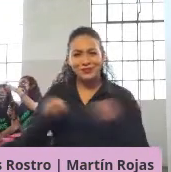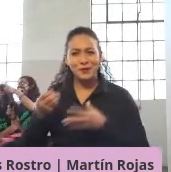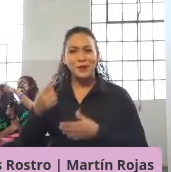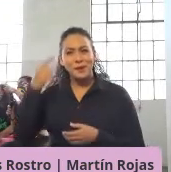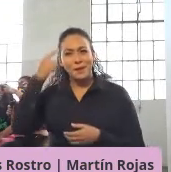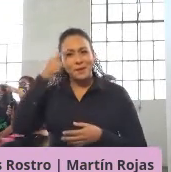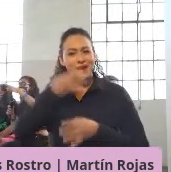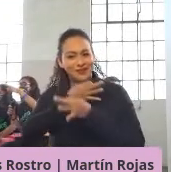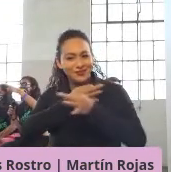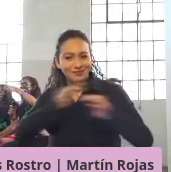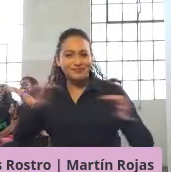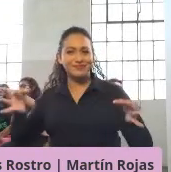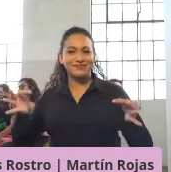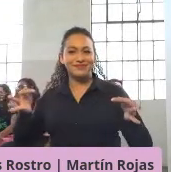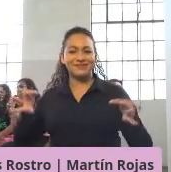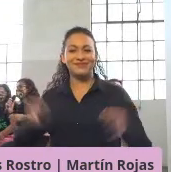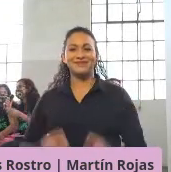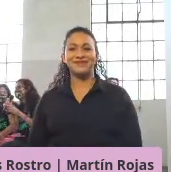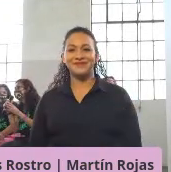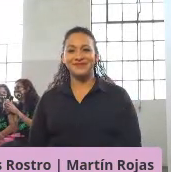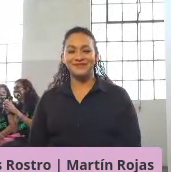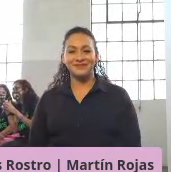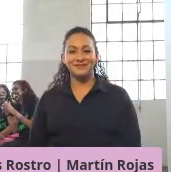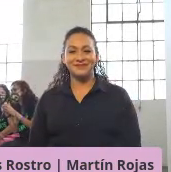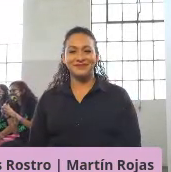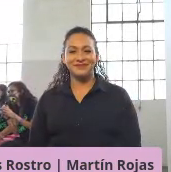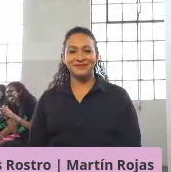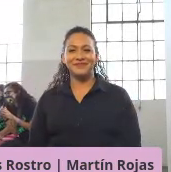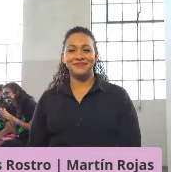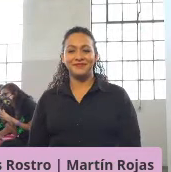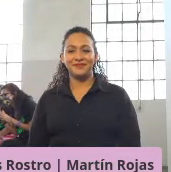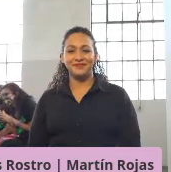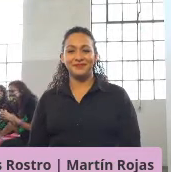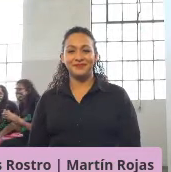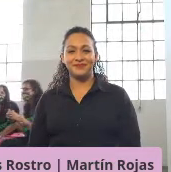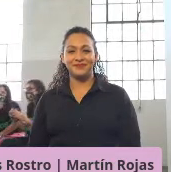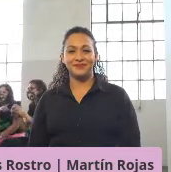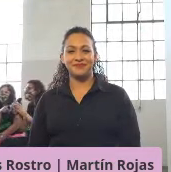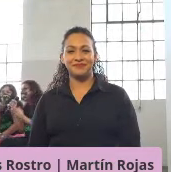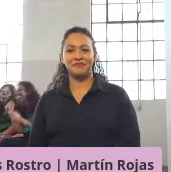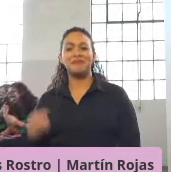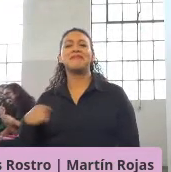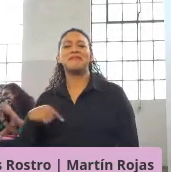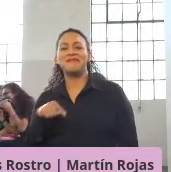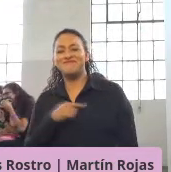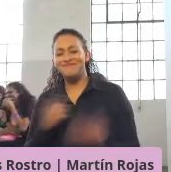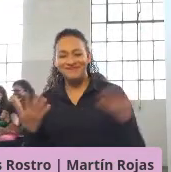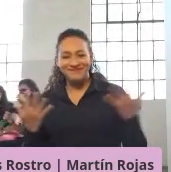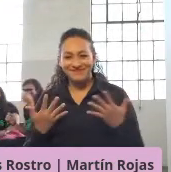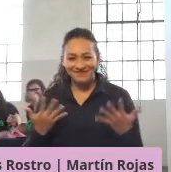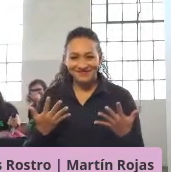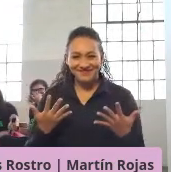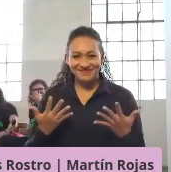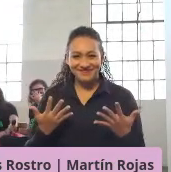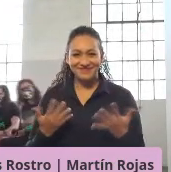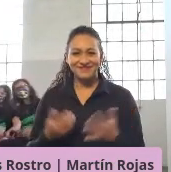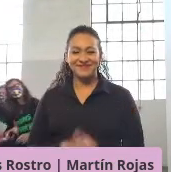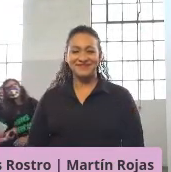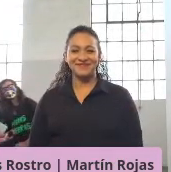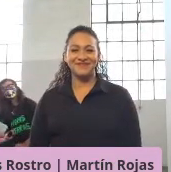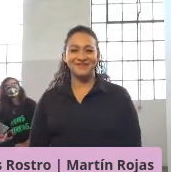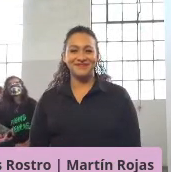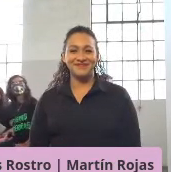Ah, ya. Es cierto, es más, preparamos un video. Tenemos un video.